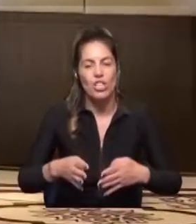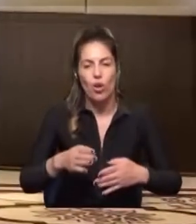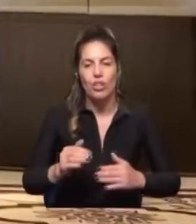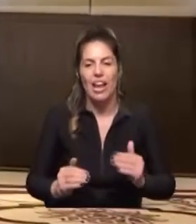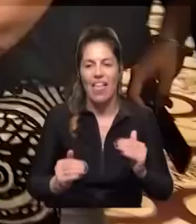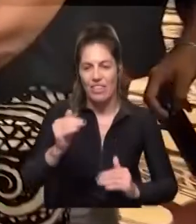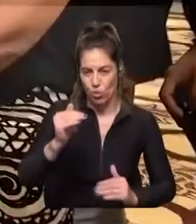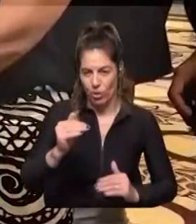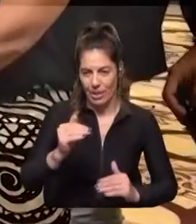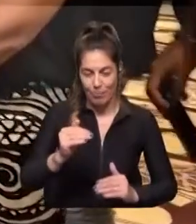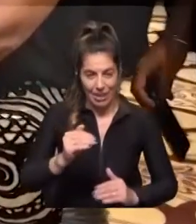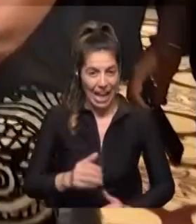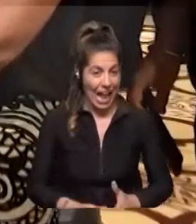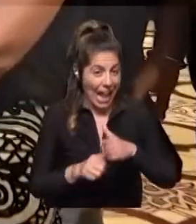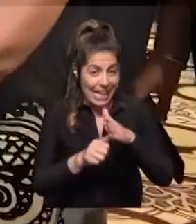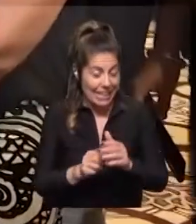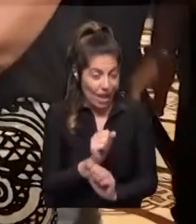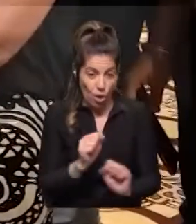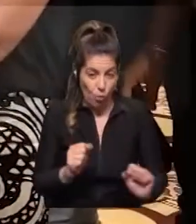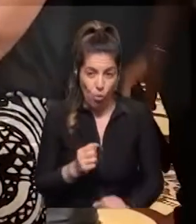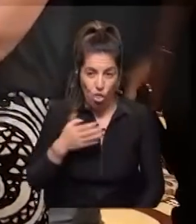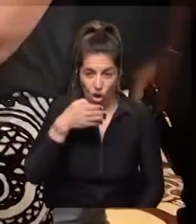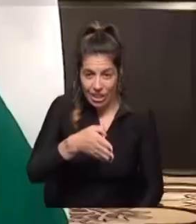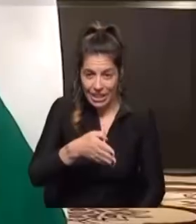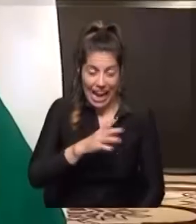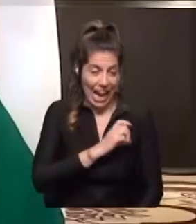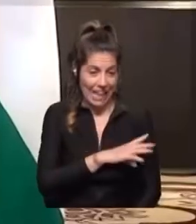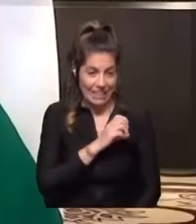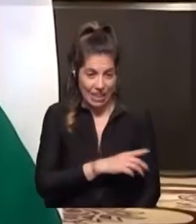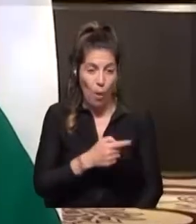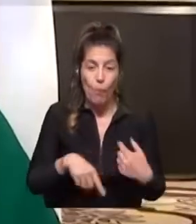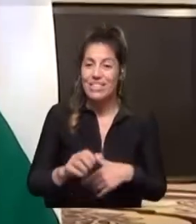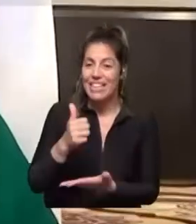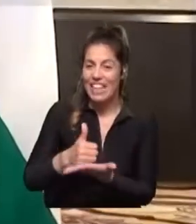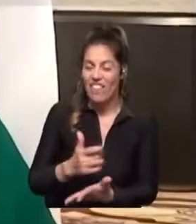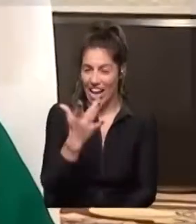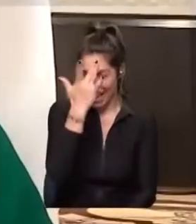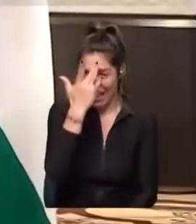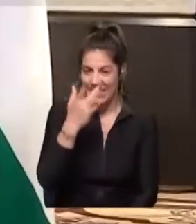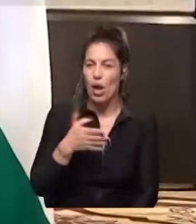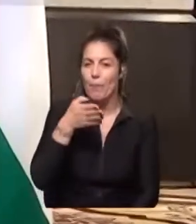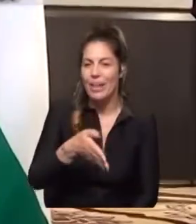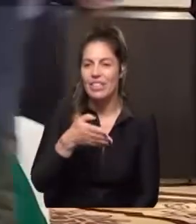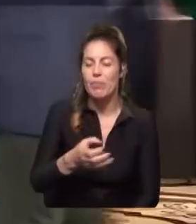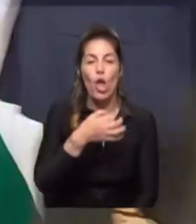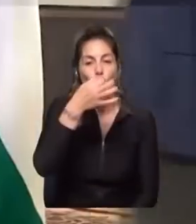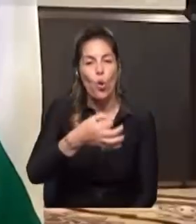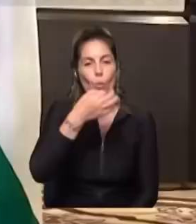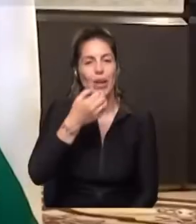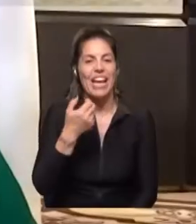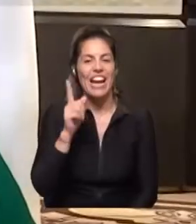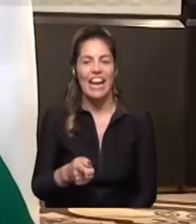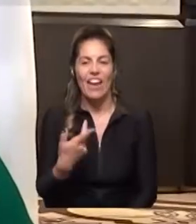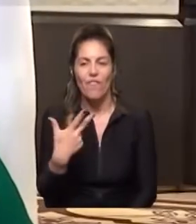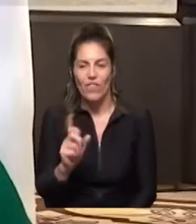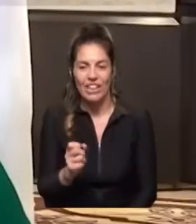líder progresista brasileño no pudo acudir a los actos que se celebran en Santiago pues se encontraba en la India participando en la Cumbre del g20 donde